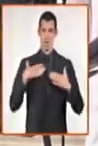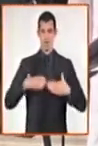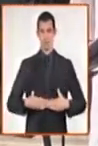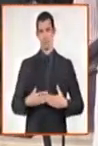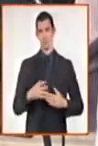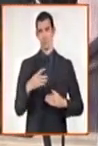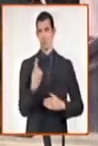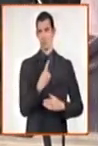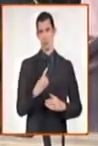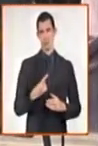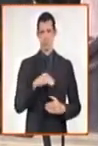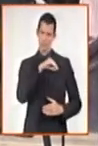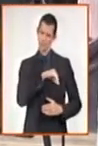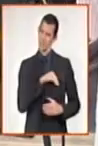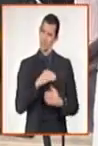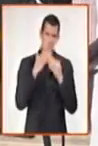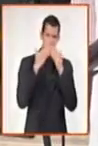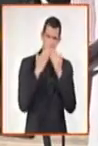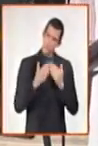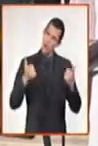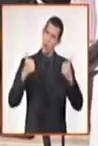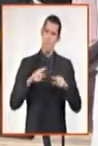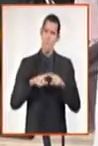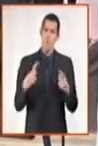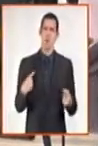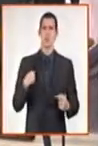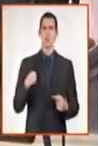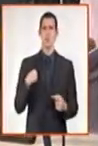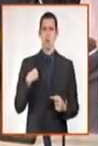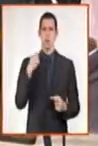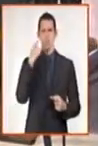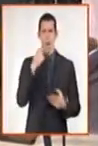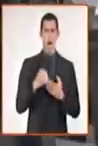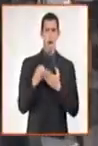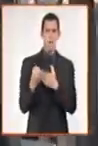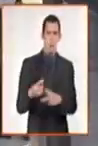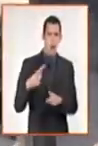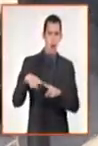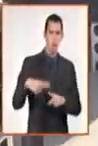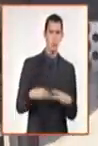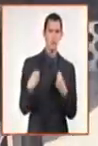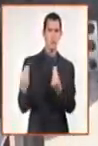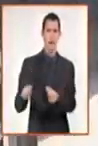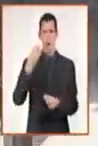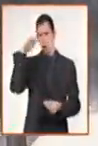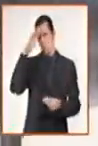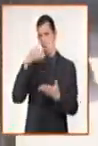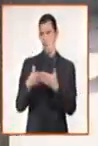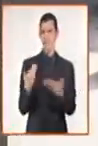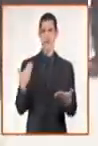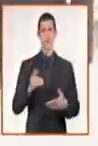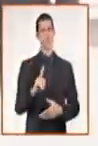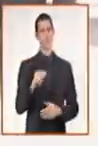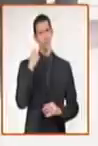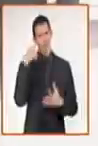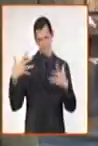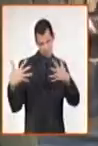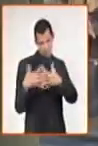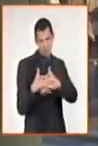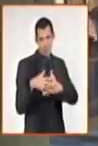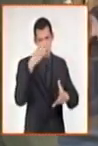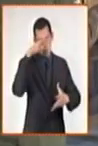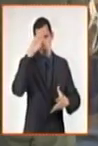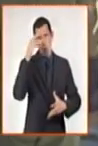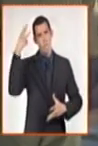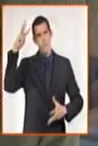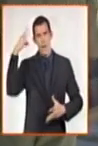dan satisfacciones especiales. Hoy me siento muy agradecido de ser parte de esa historia que escriben juntos nuestros países. Las 100 toneladas de material